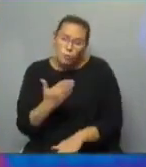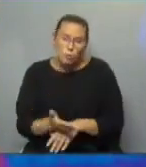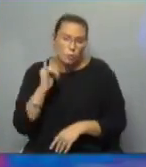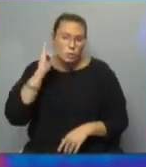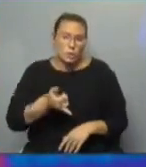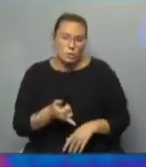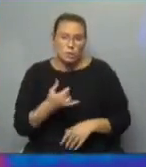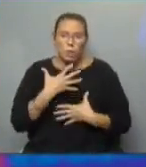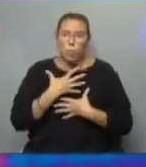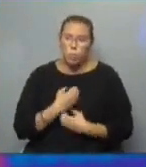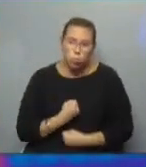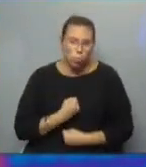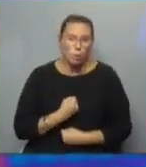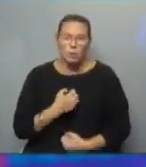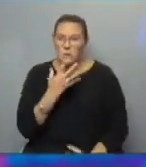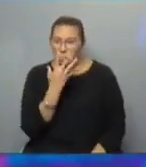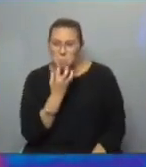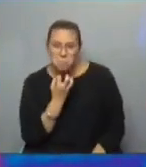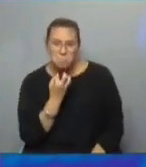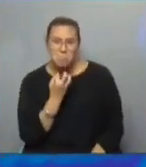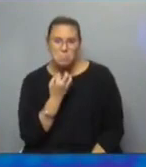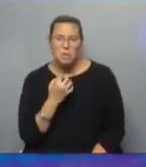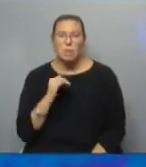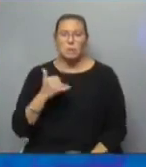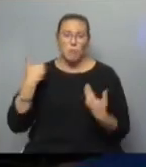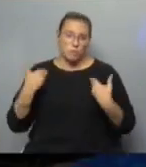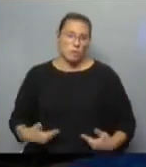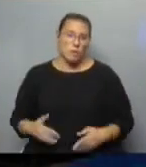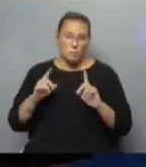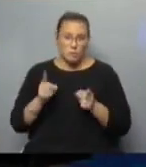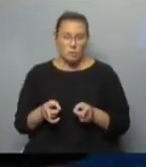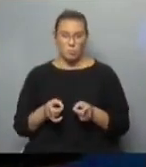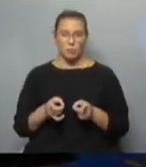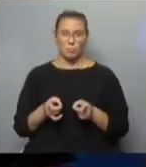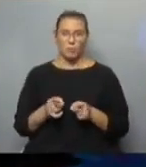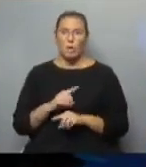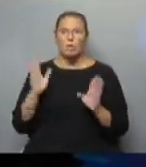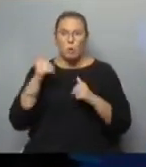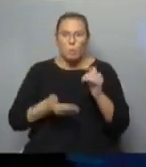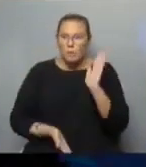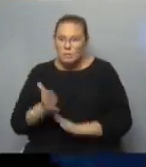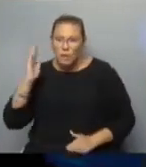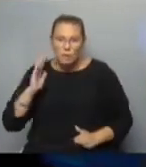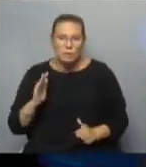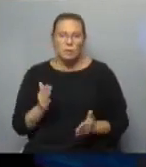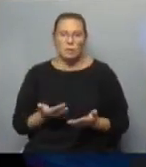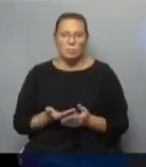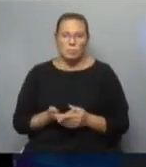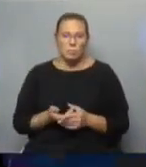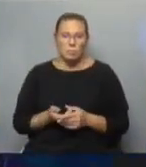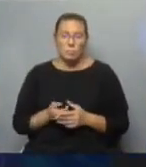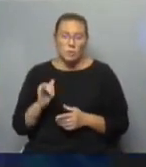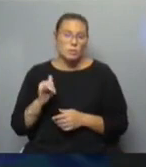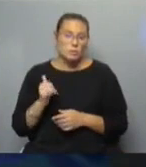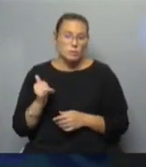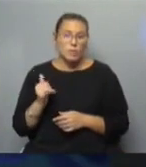De depresiones, de etcétera. Bueno, físicamente también el tema de no poder salir, ¿no? Por o sea, todo,